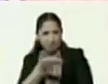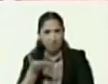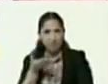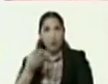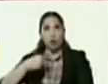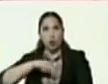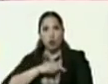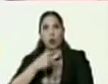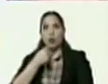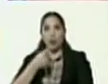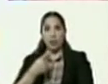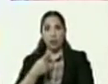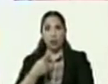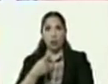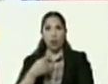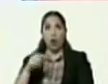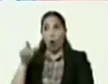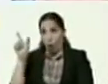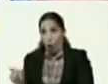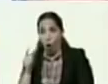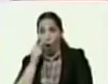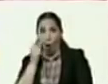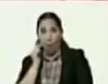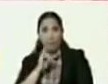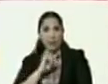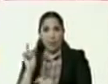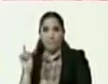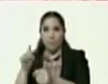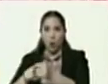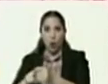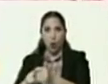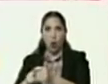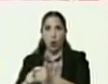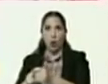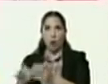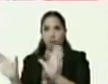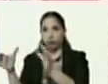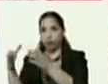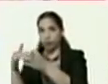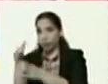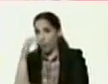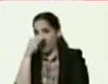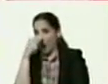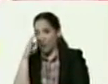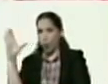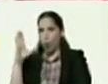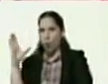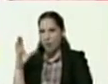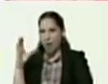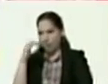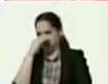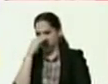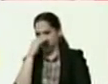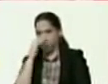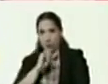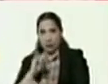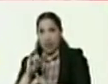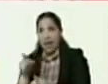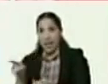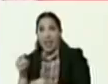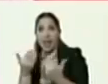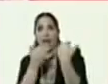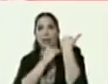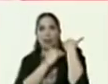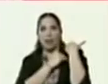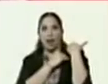nosotros señalamos que Jonathan Orlando García, perteneciente a la banda Los Rastrojos, había sido el encargado